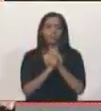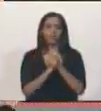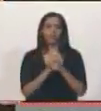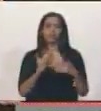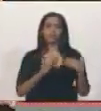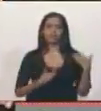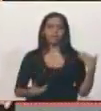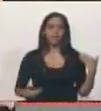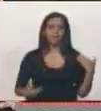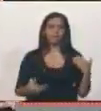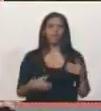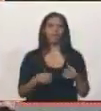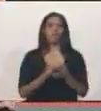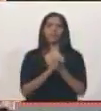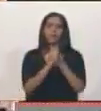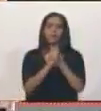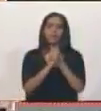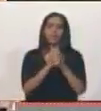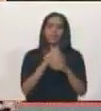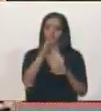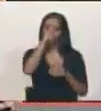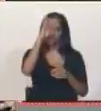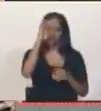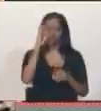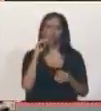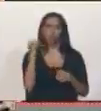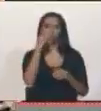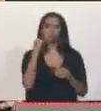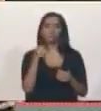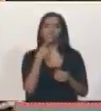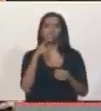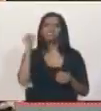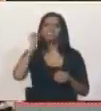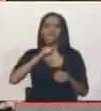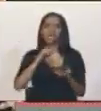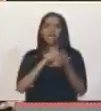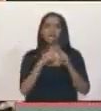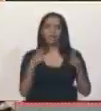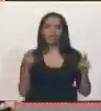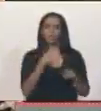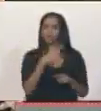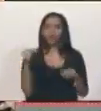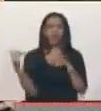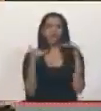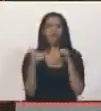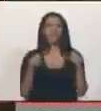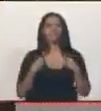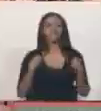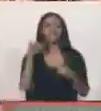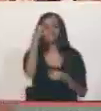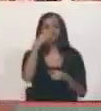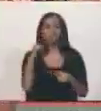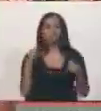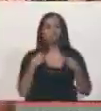presidente, el Zulia, camarada Diosdado, hoy dice sí a la paz, no a la guerra. Que viva el Zulia,